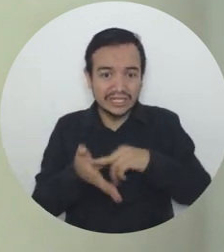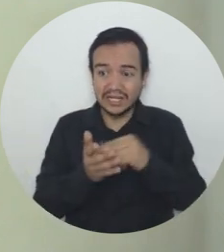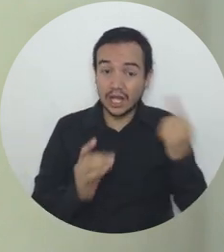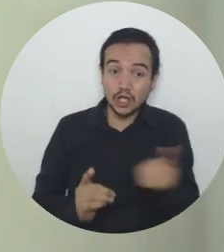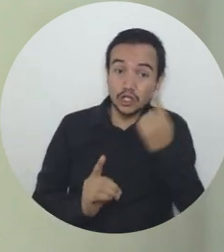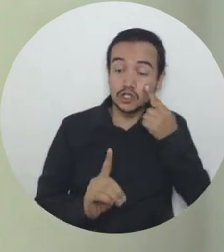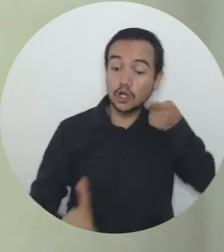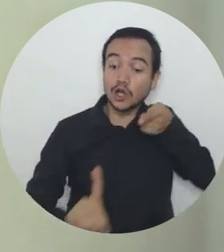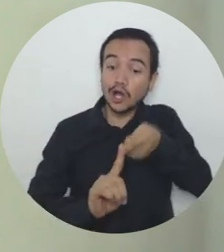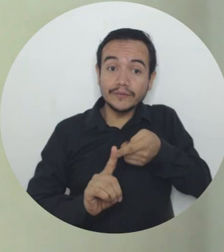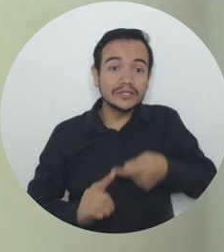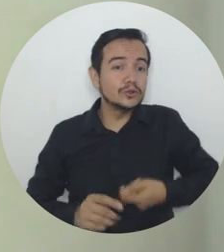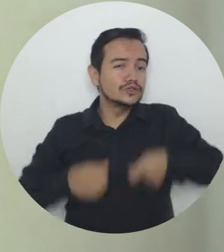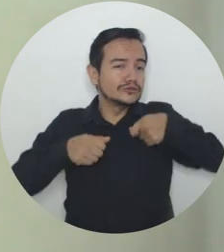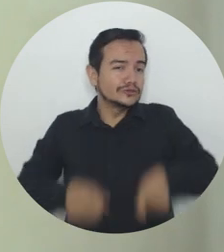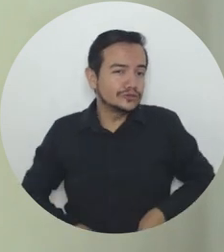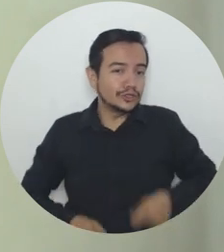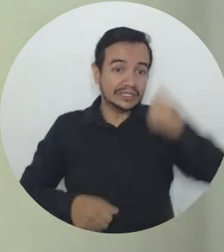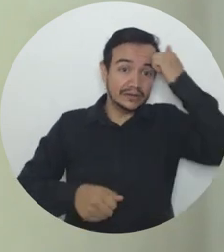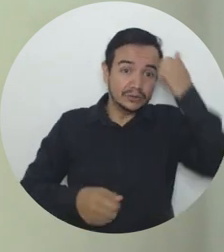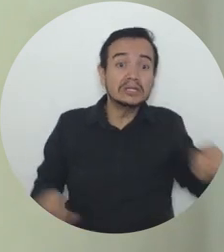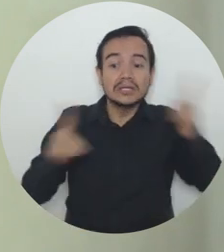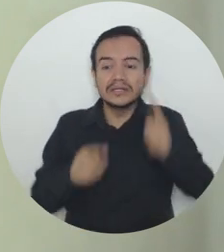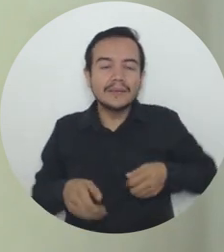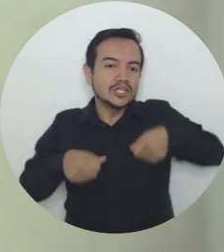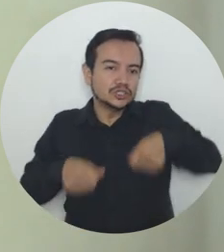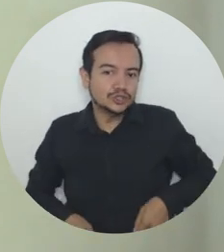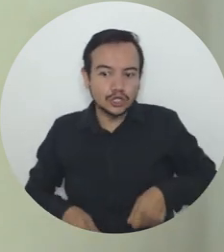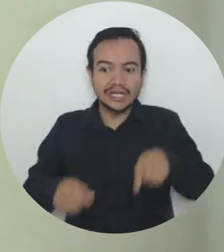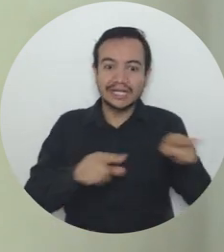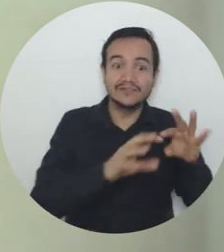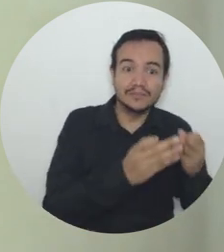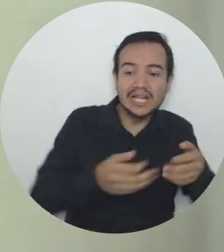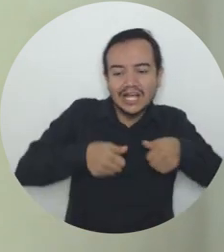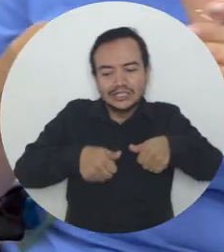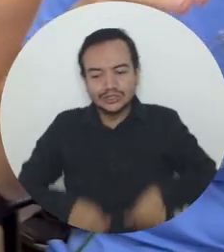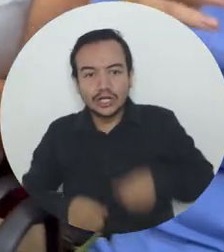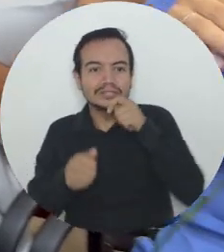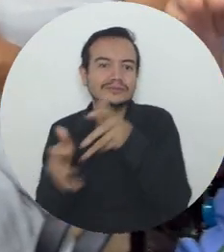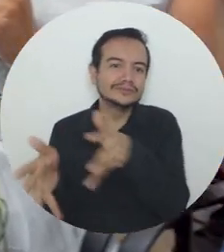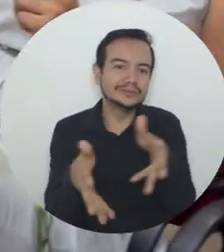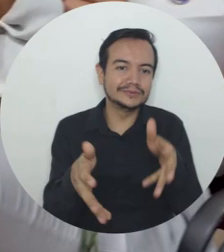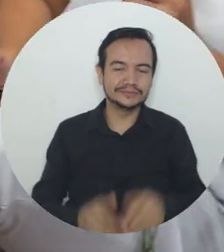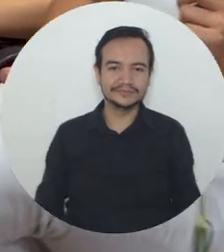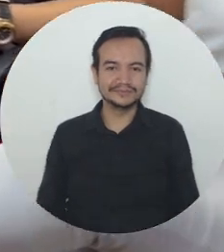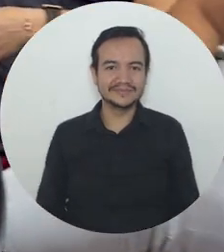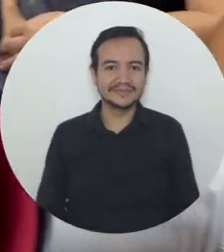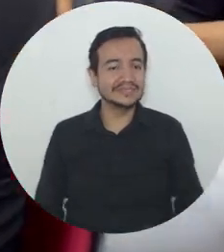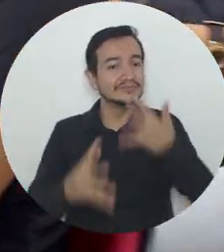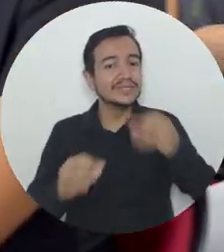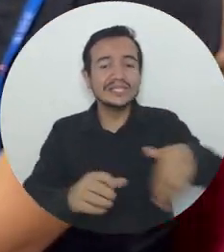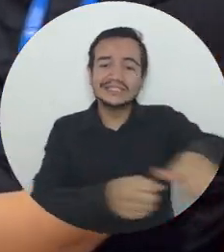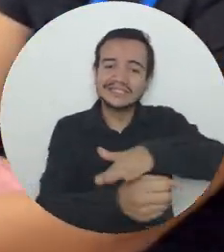por nuestro rol aquí, sino por el rol que hacemos en casa y que hacemos en nuestros salones con nuestros estudiantes. De verdad que fue un momento muy, muy